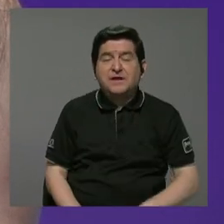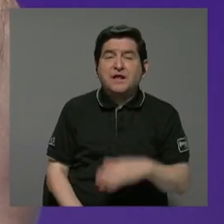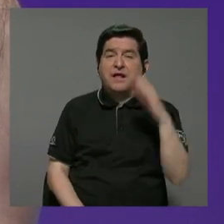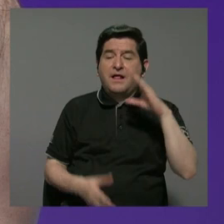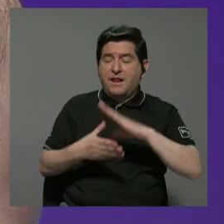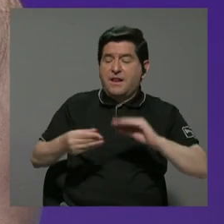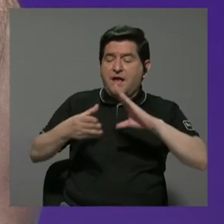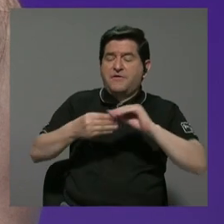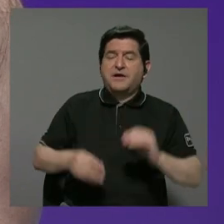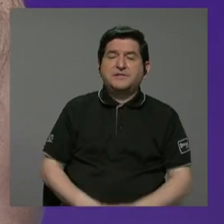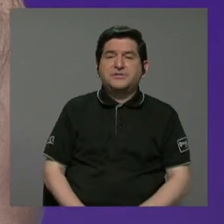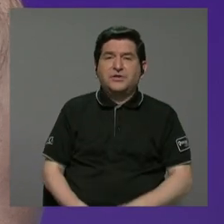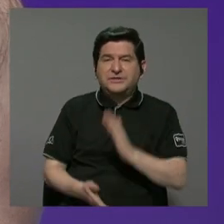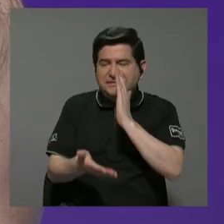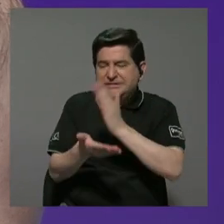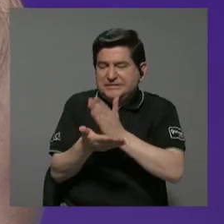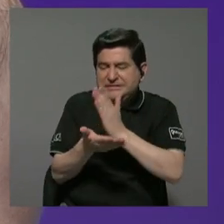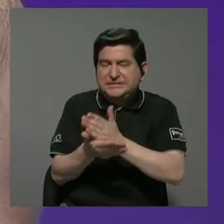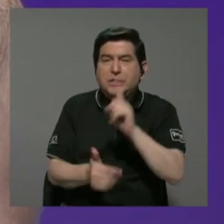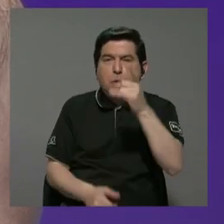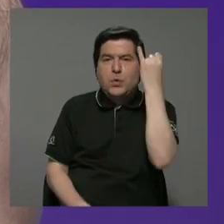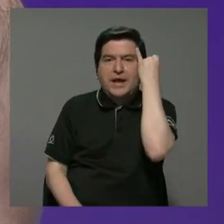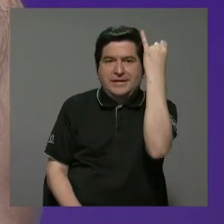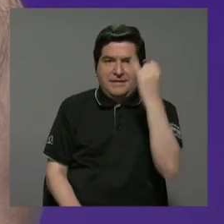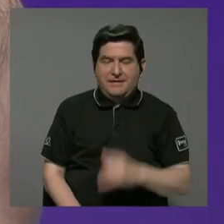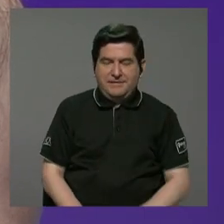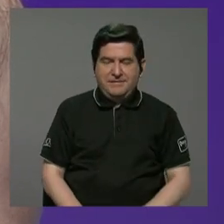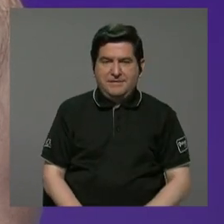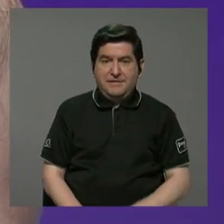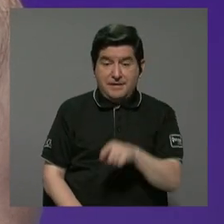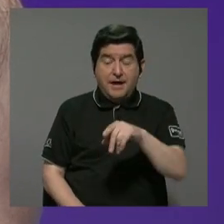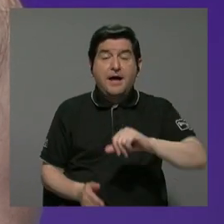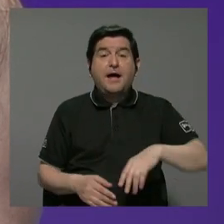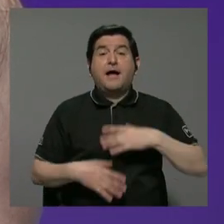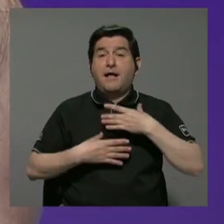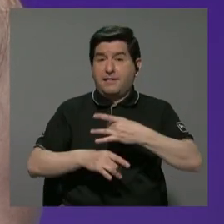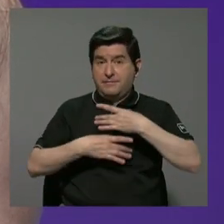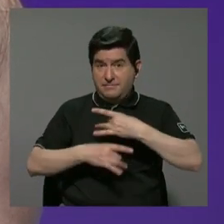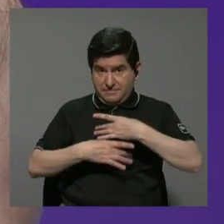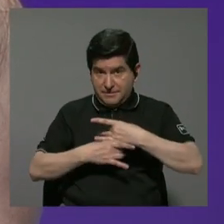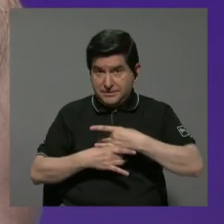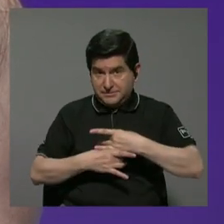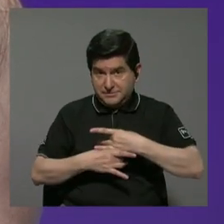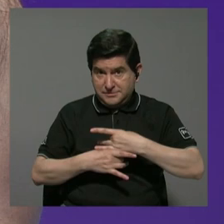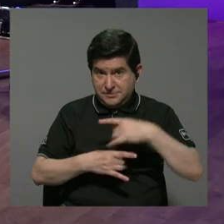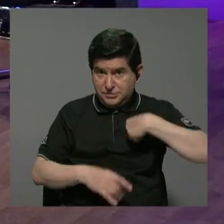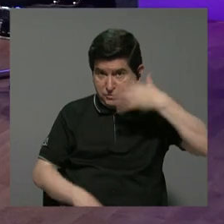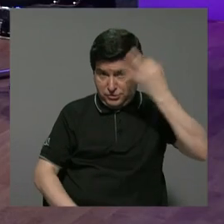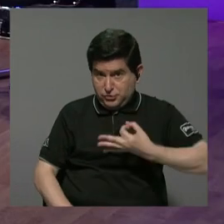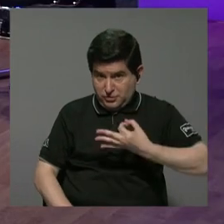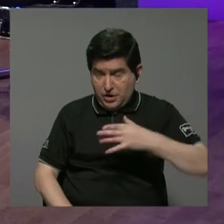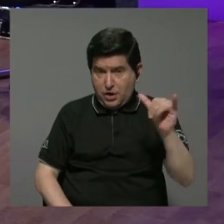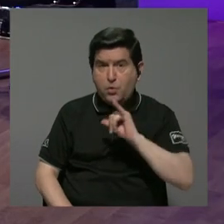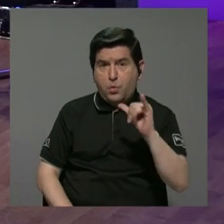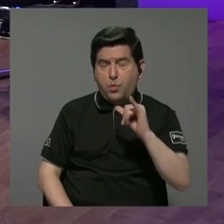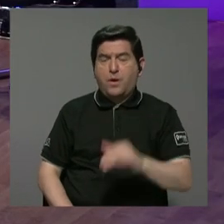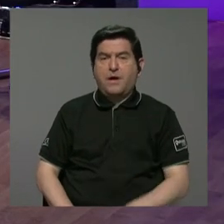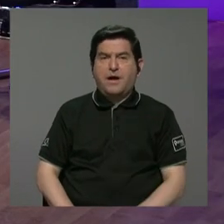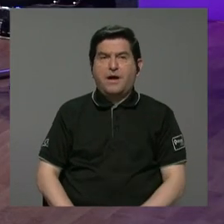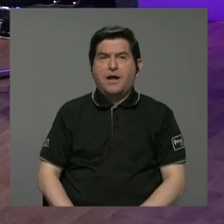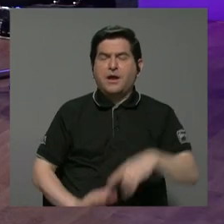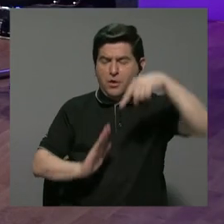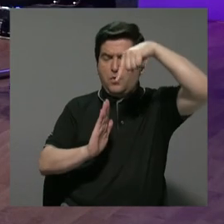lo que está haciendo es machacar sobre un concepto. Ahí lo interesante, creo que también es donde